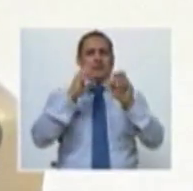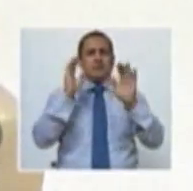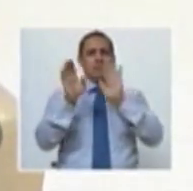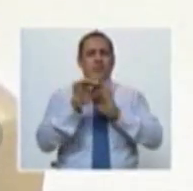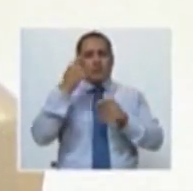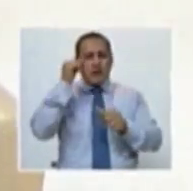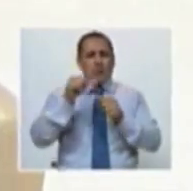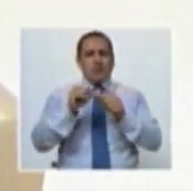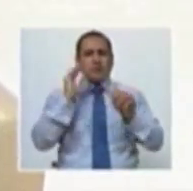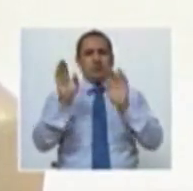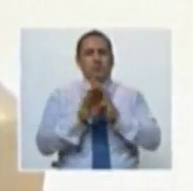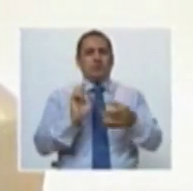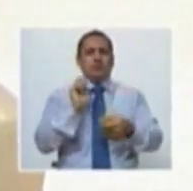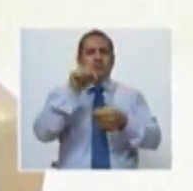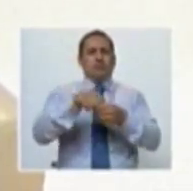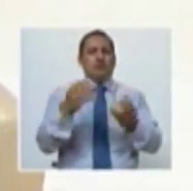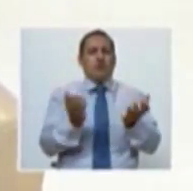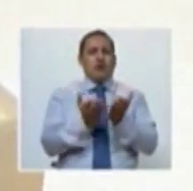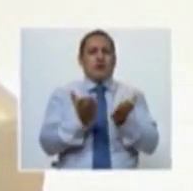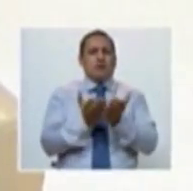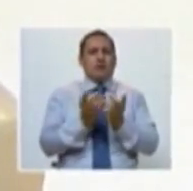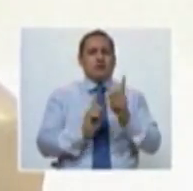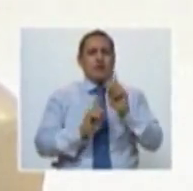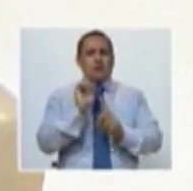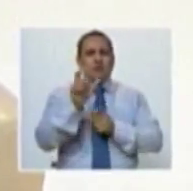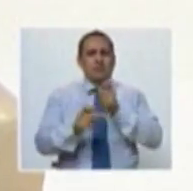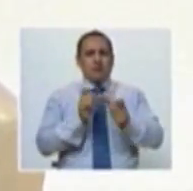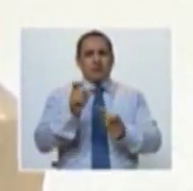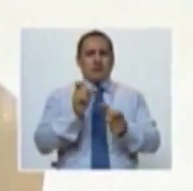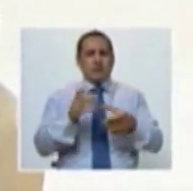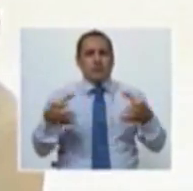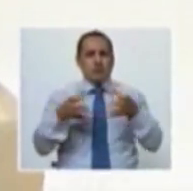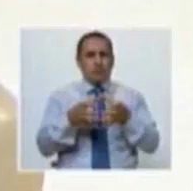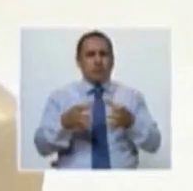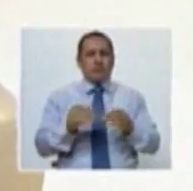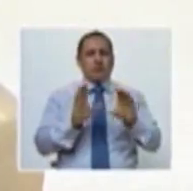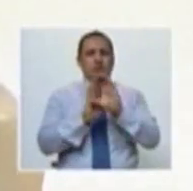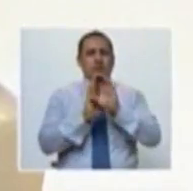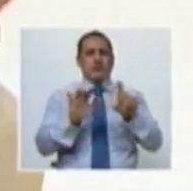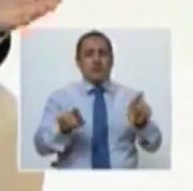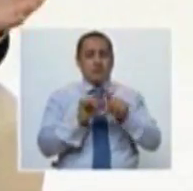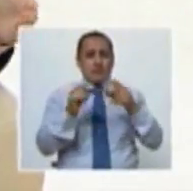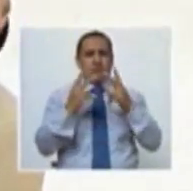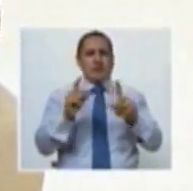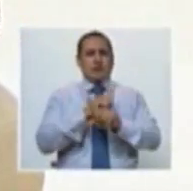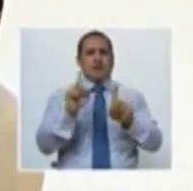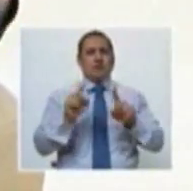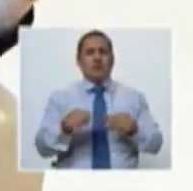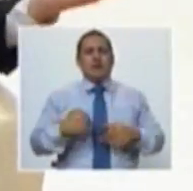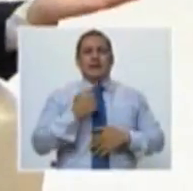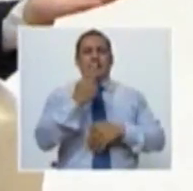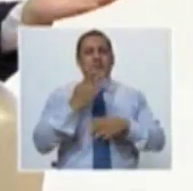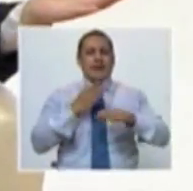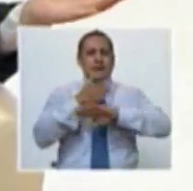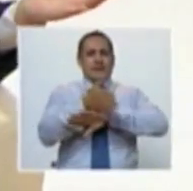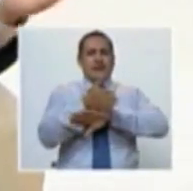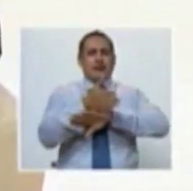supuesta colegiación obligatoria que aducían algunos como inconstitucional, y vimos en su momento que no, que es para